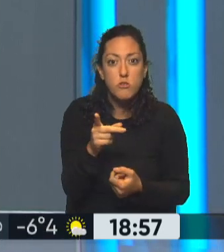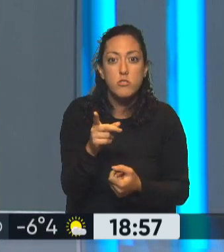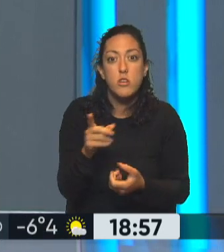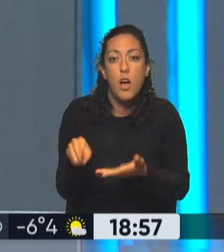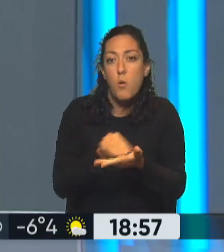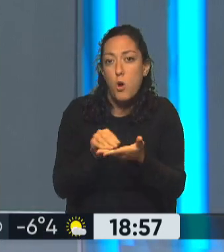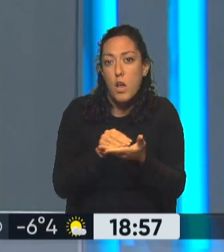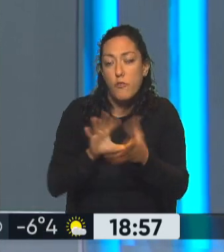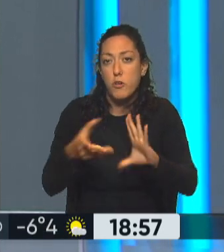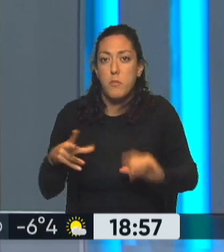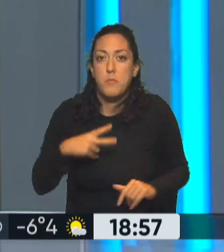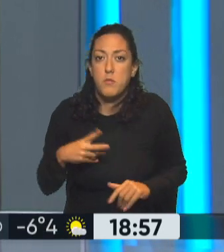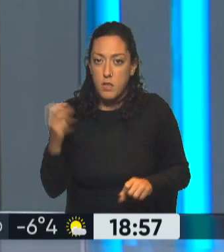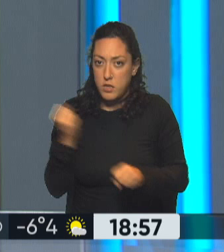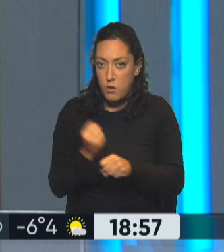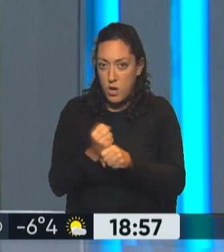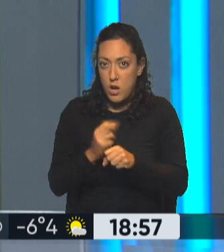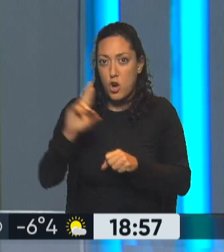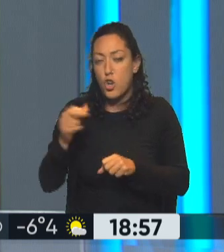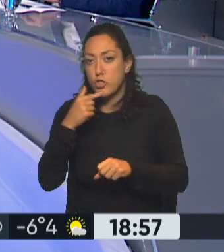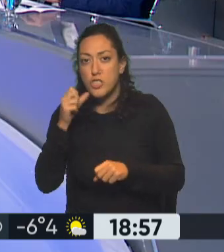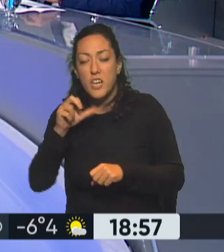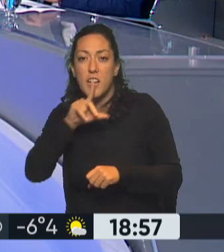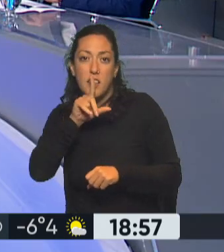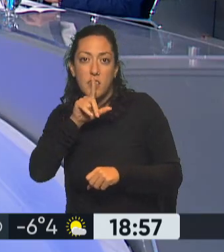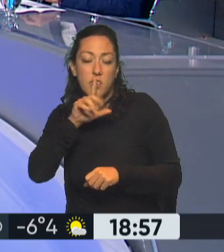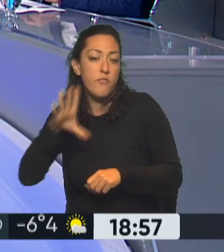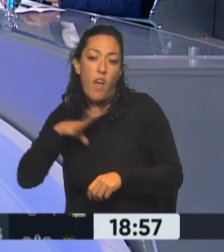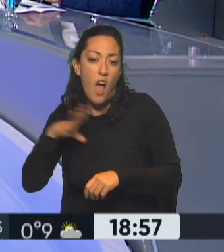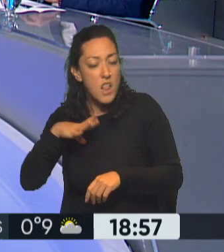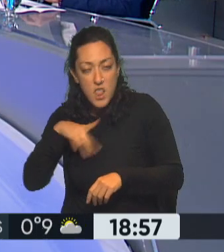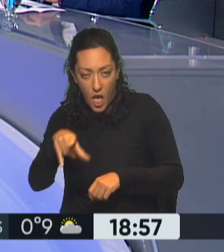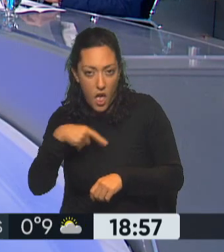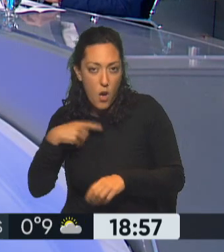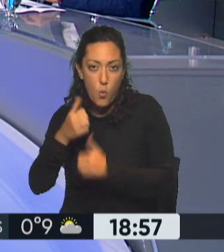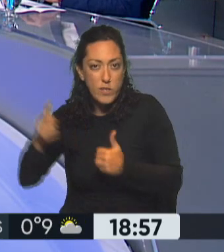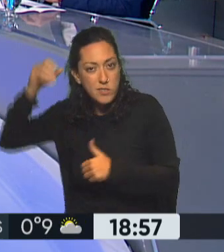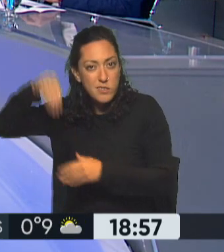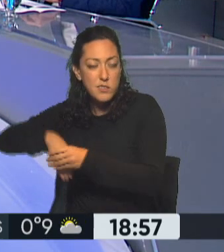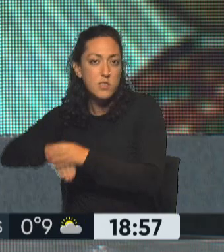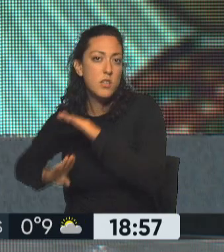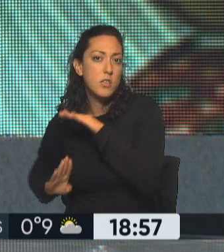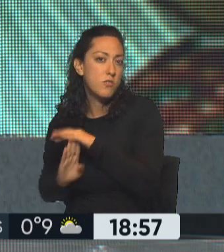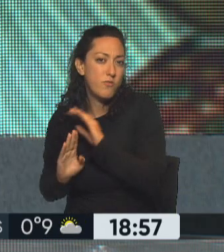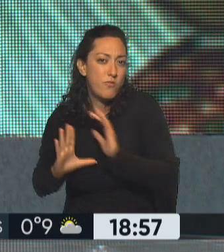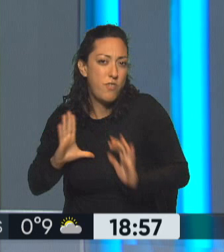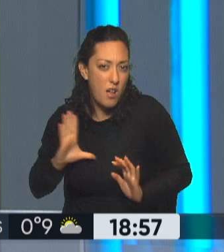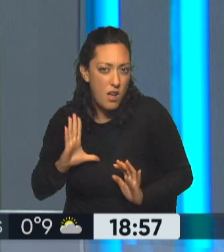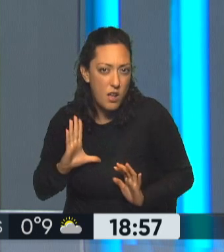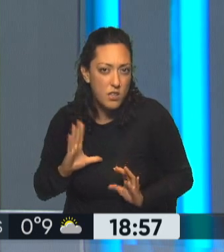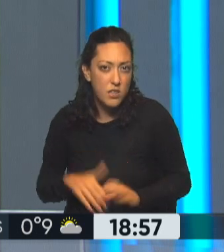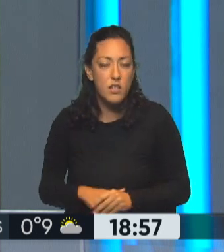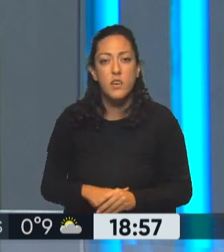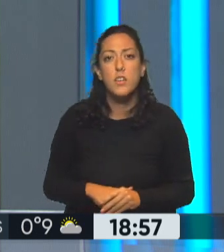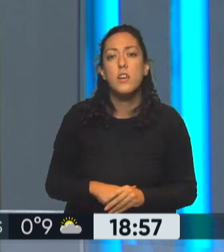la abogacía de manera privada. Rosenkrantz estaba lejos de ser juez de la Corte Suprema. De manera tal que la gestión de